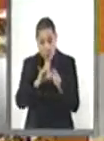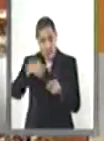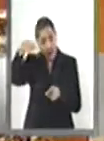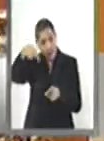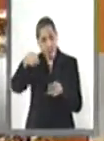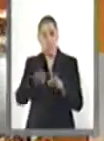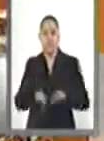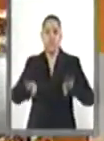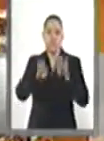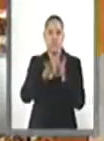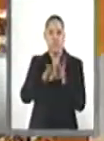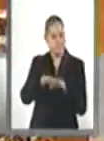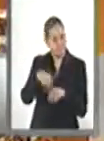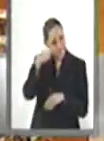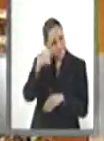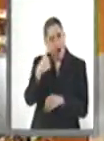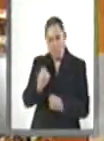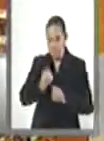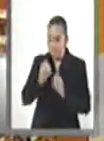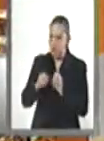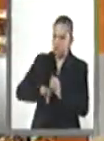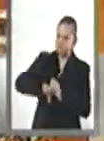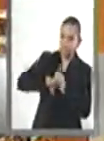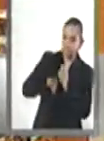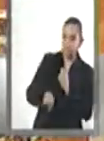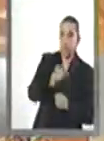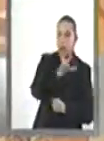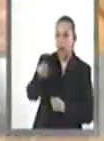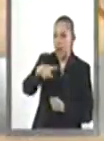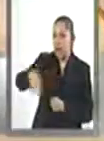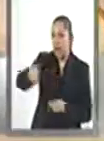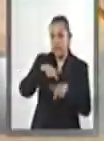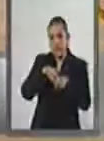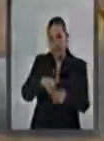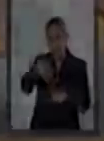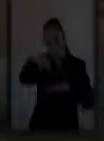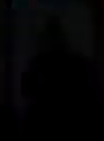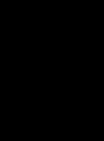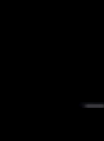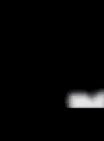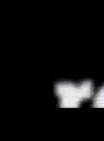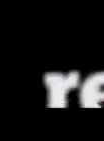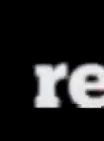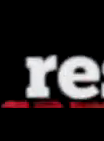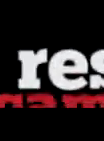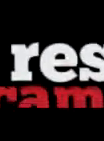luchar con este crimen. Por su atención, muchas gracias. Es cuanto, diputado presidente.